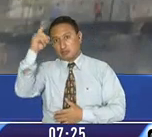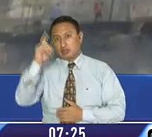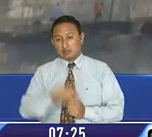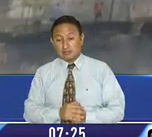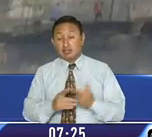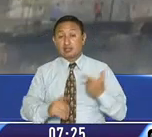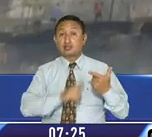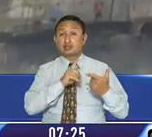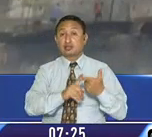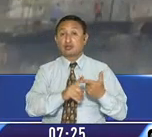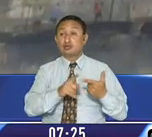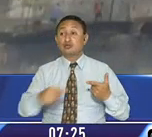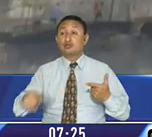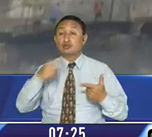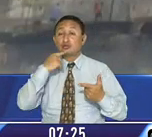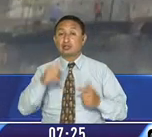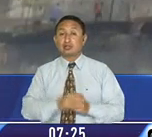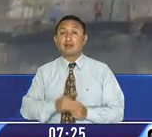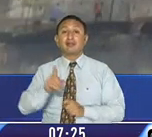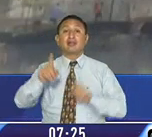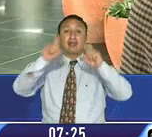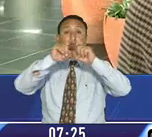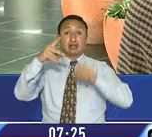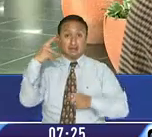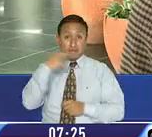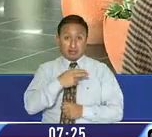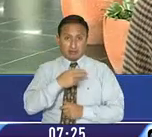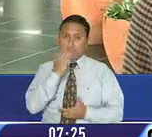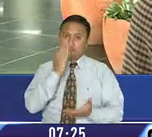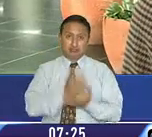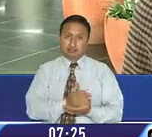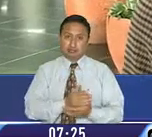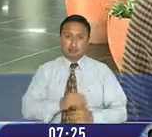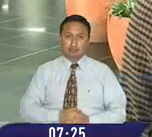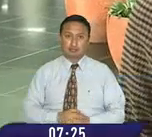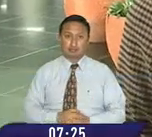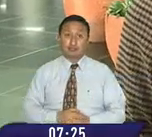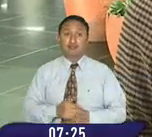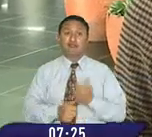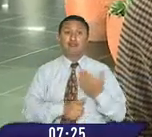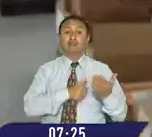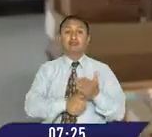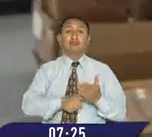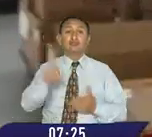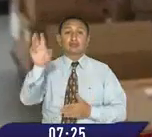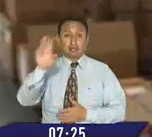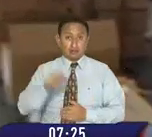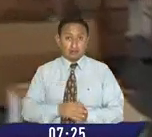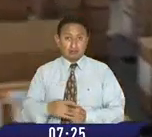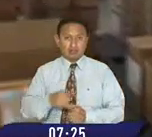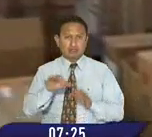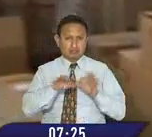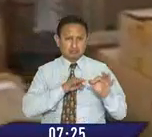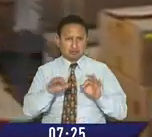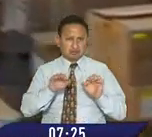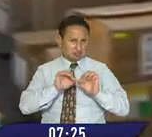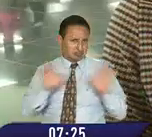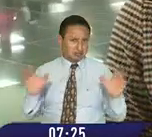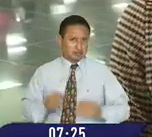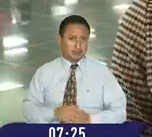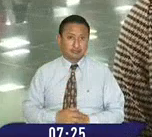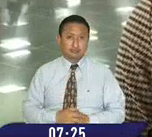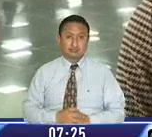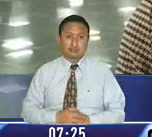quite esta categoría de proveedor incumplido. De su parte, la ministra de Salud, Ximena Garzón, se refirió al caso de forma general.